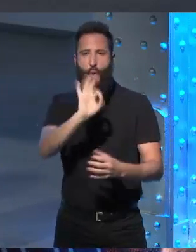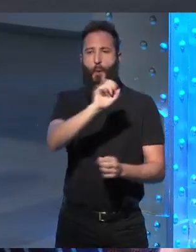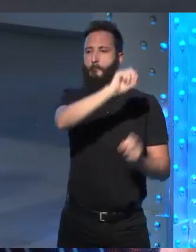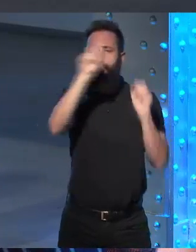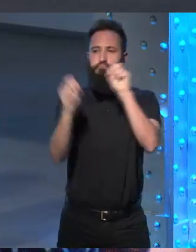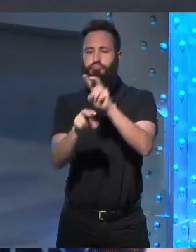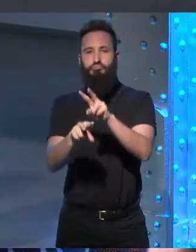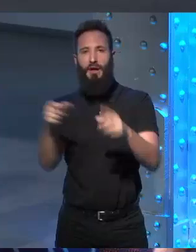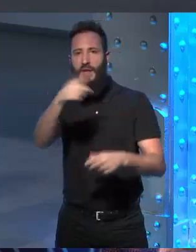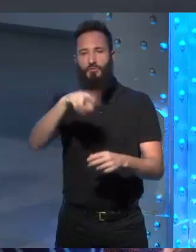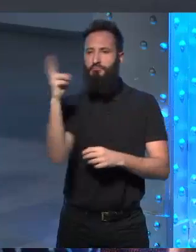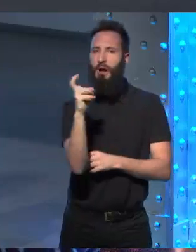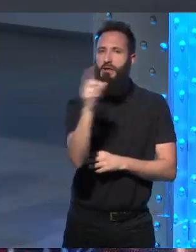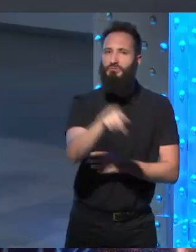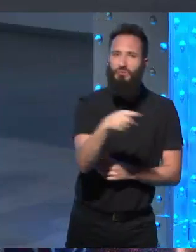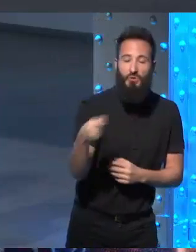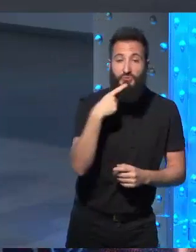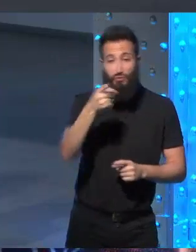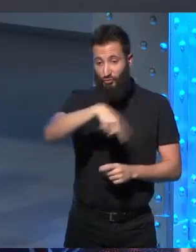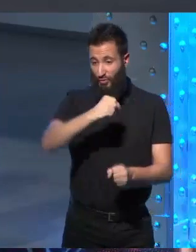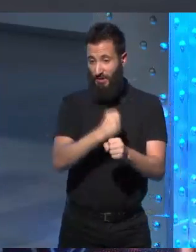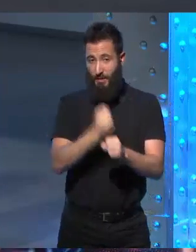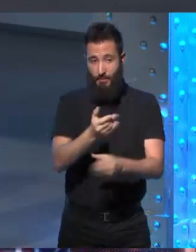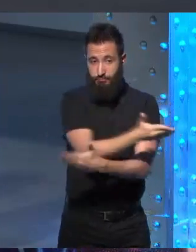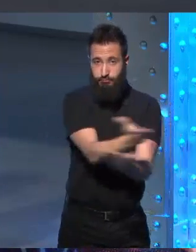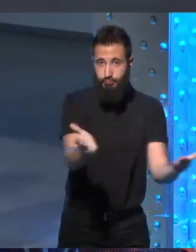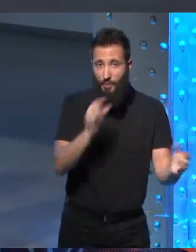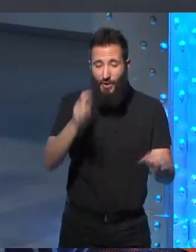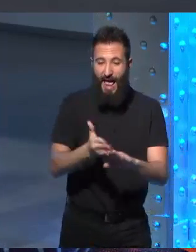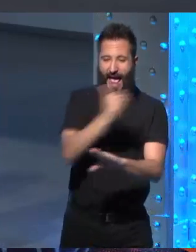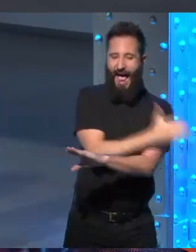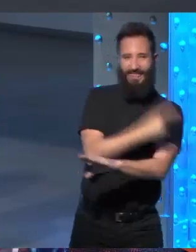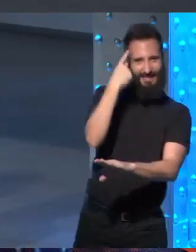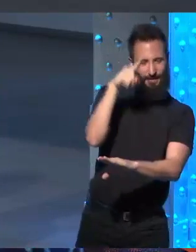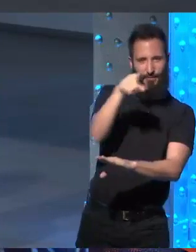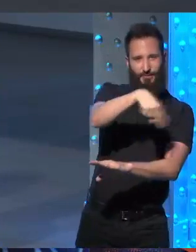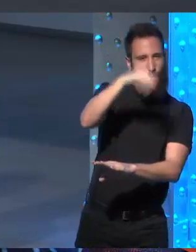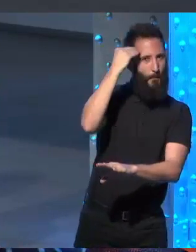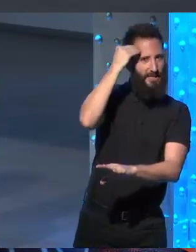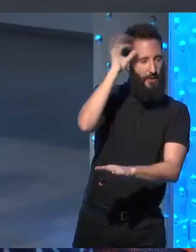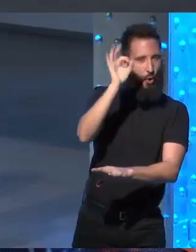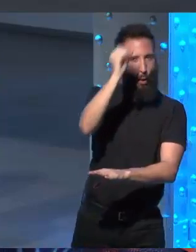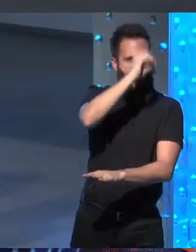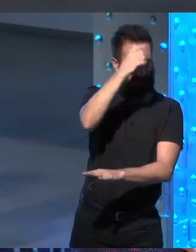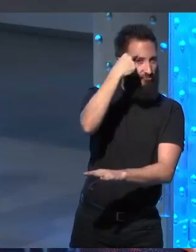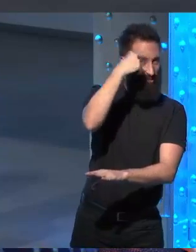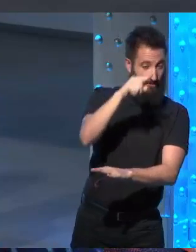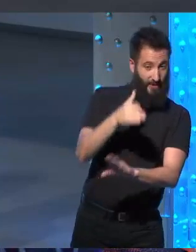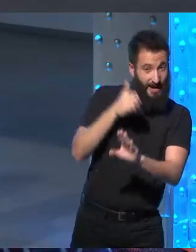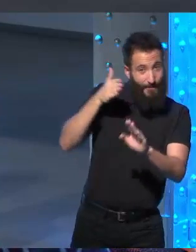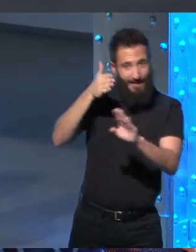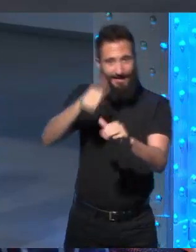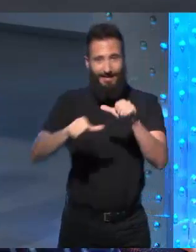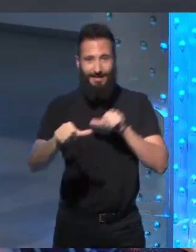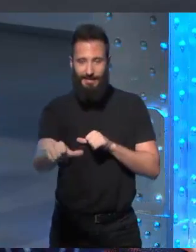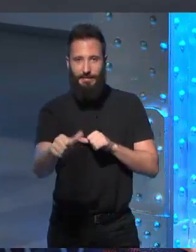cuestiones. Entonces vamos a trabajar con ellos sabiendo de antemano lo que ya piensan, ¿no? Y este tipo de relación, y con eso vamos a hacerles un